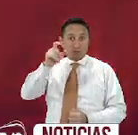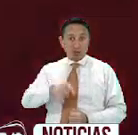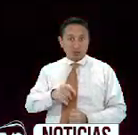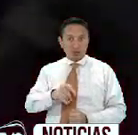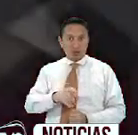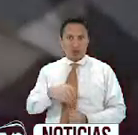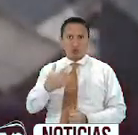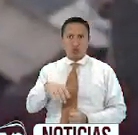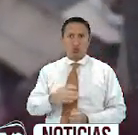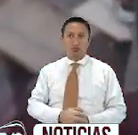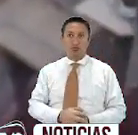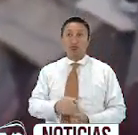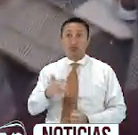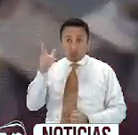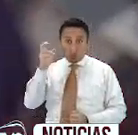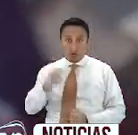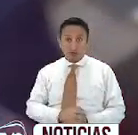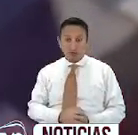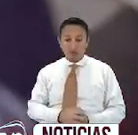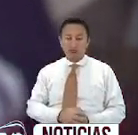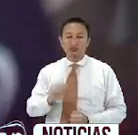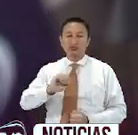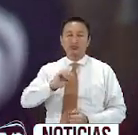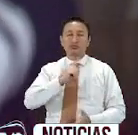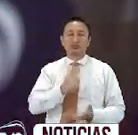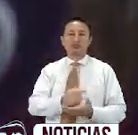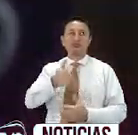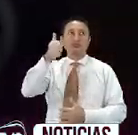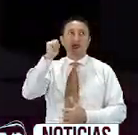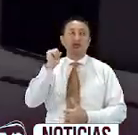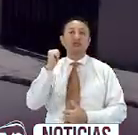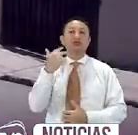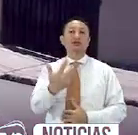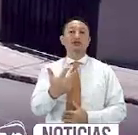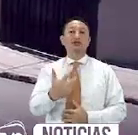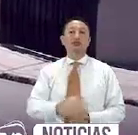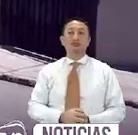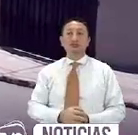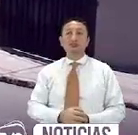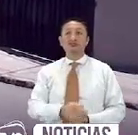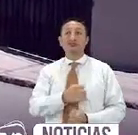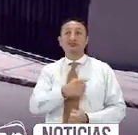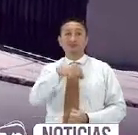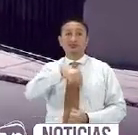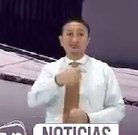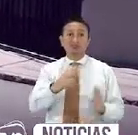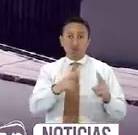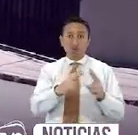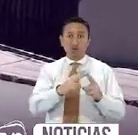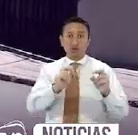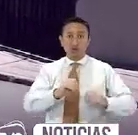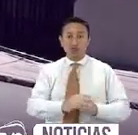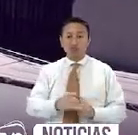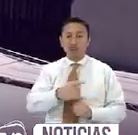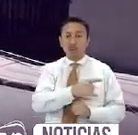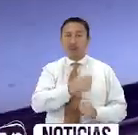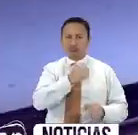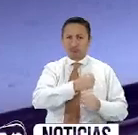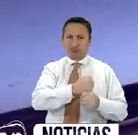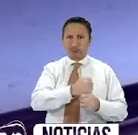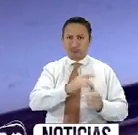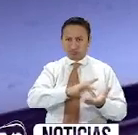testigos. ¿Usted escuchó la balacera? Sí, ayer fueron 3 balazos. Era vecina del sector, la conocían por su actividad